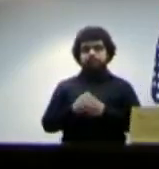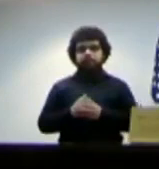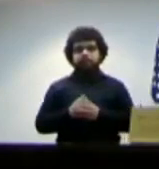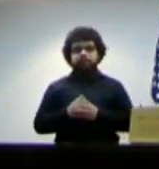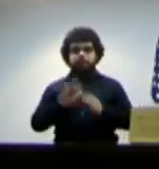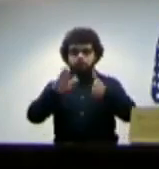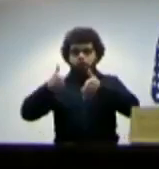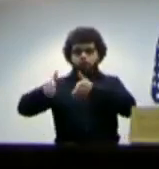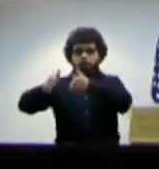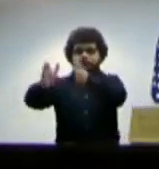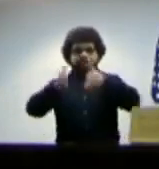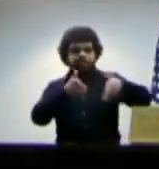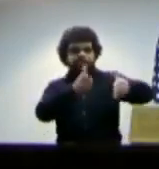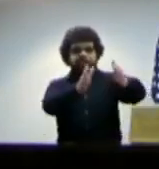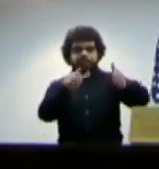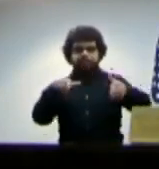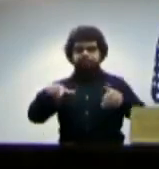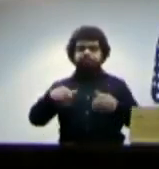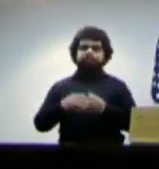canales.